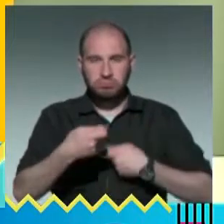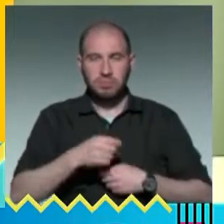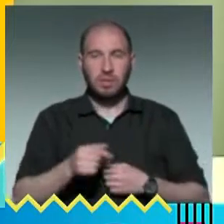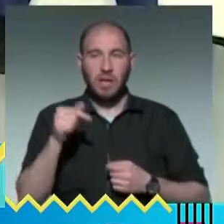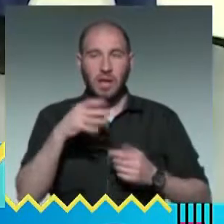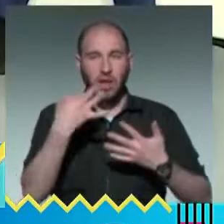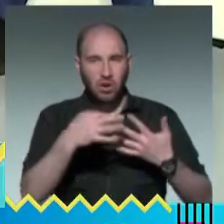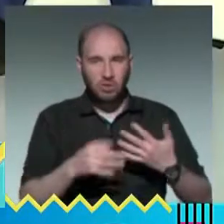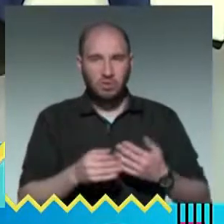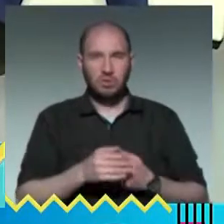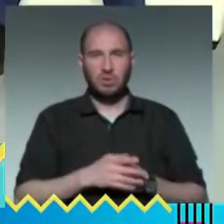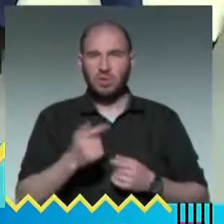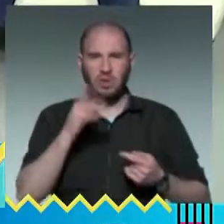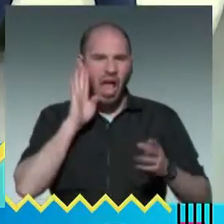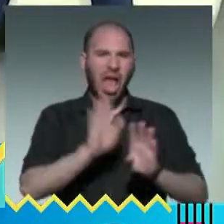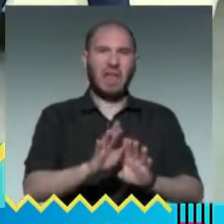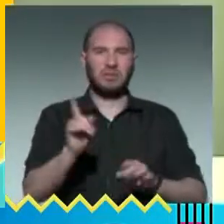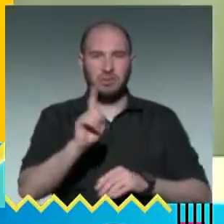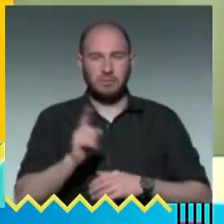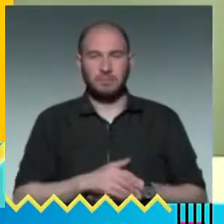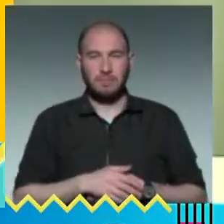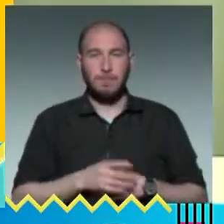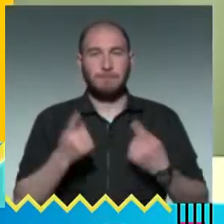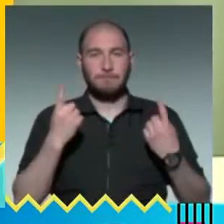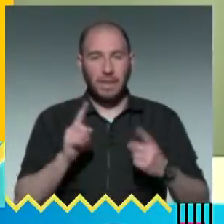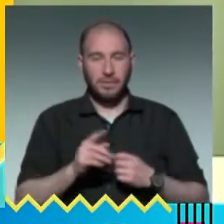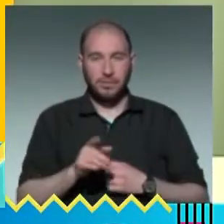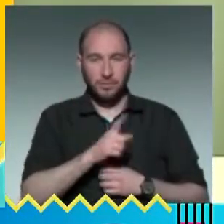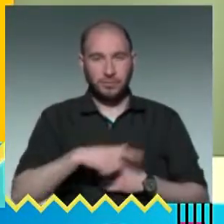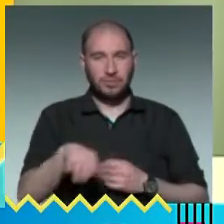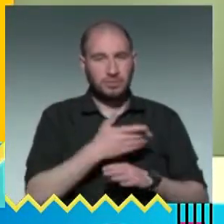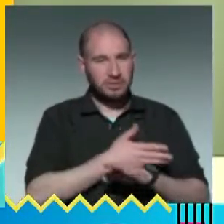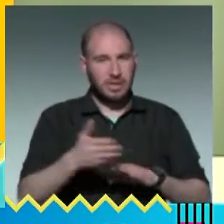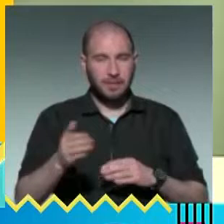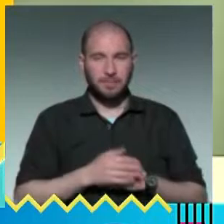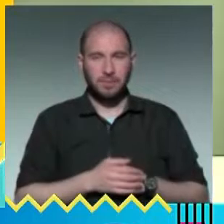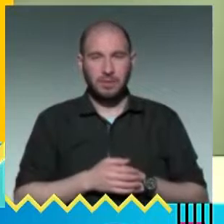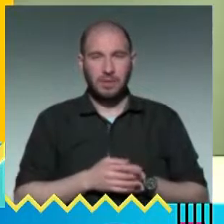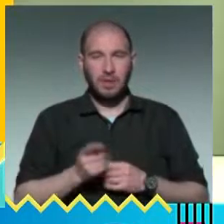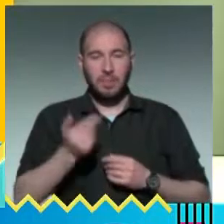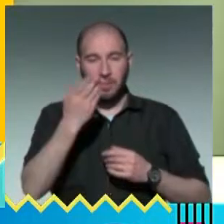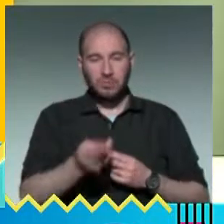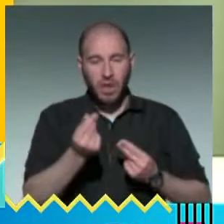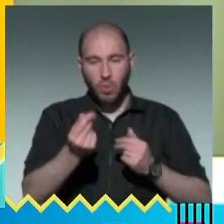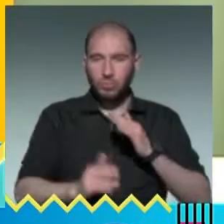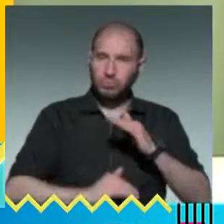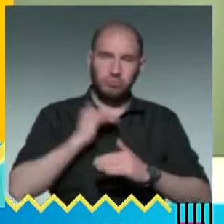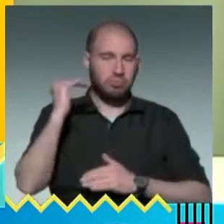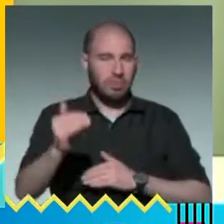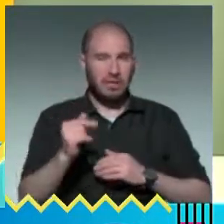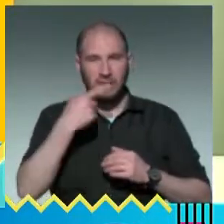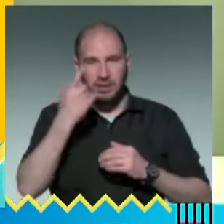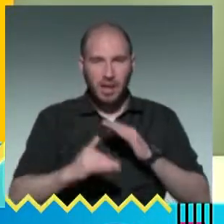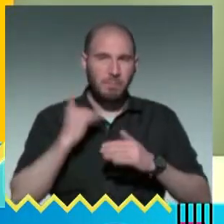podemos revisar. A ver, nosotros no estamos cerrados a ninguna discusión, pero sí que nosotros vamos a seguir poniendo al usuario por encima de los